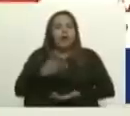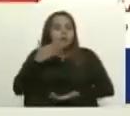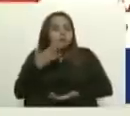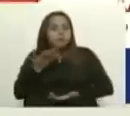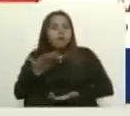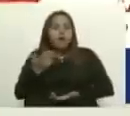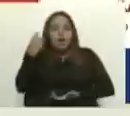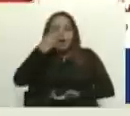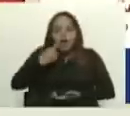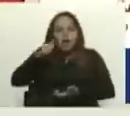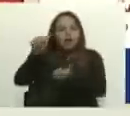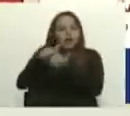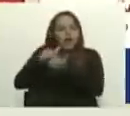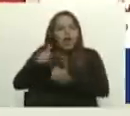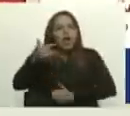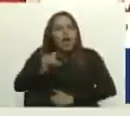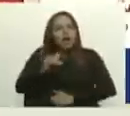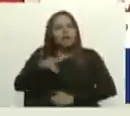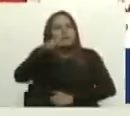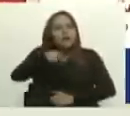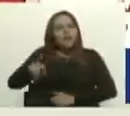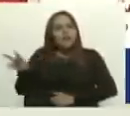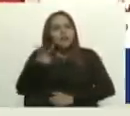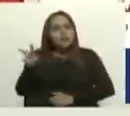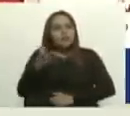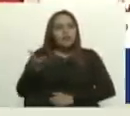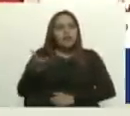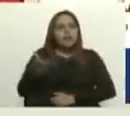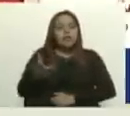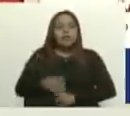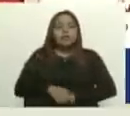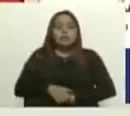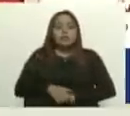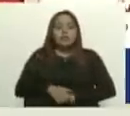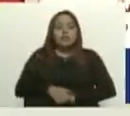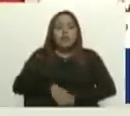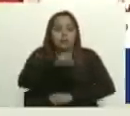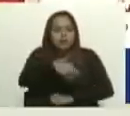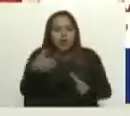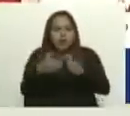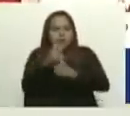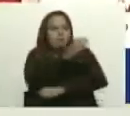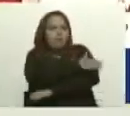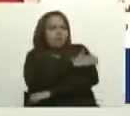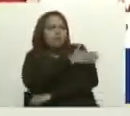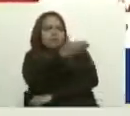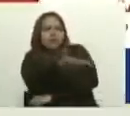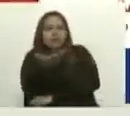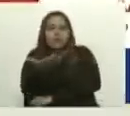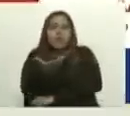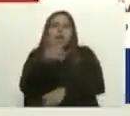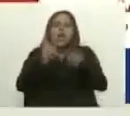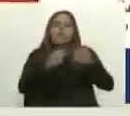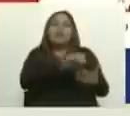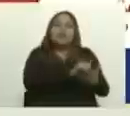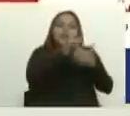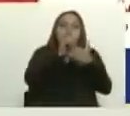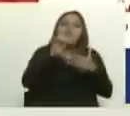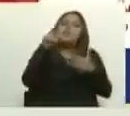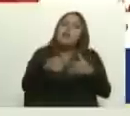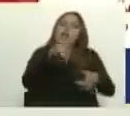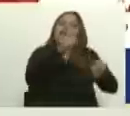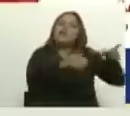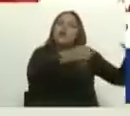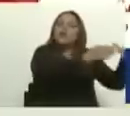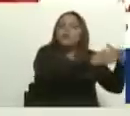que siente la mayoría del pueblo, pueblo venezolano, incluidos sectores opositores, no estoy hablando de dirigencia, sectores opositores,